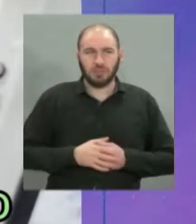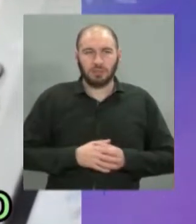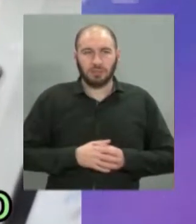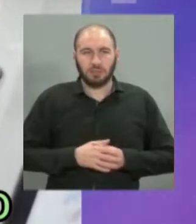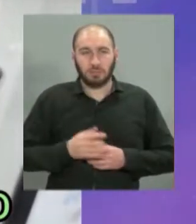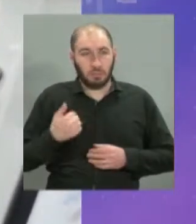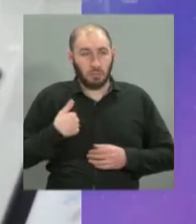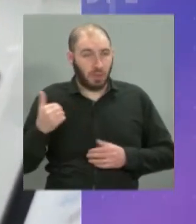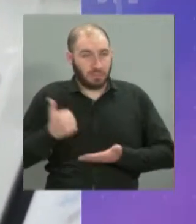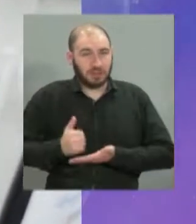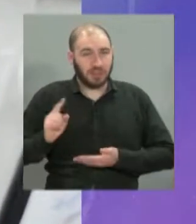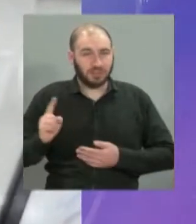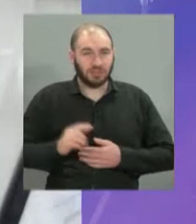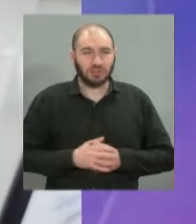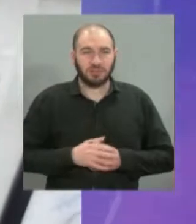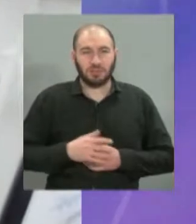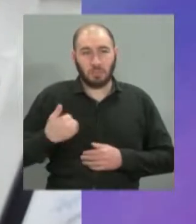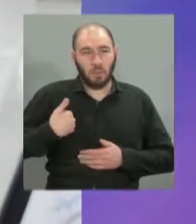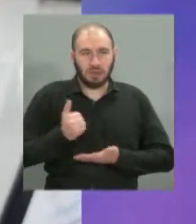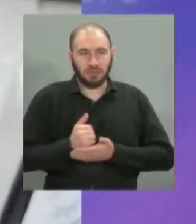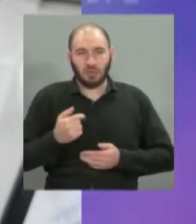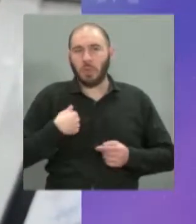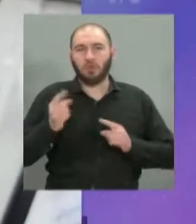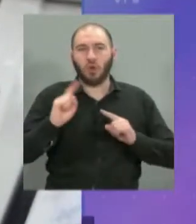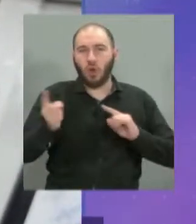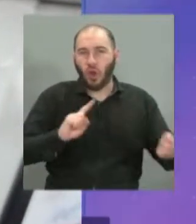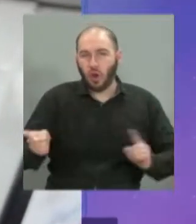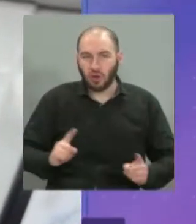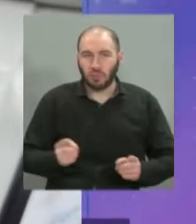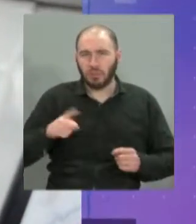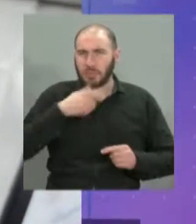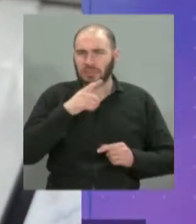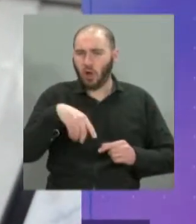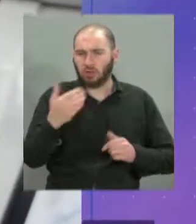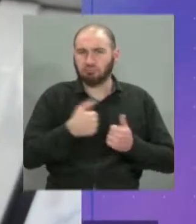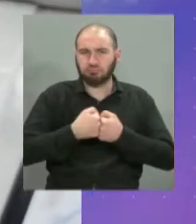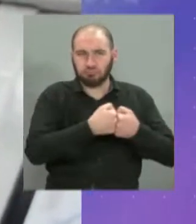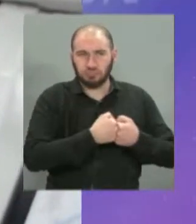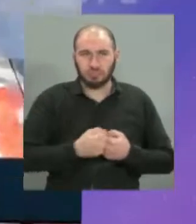está mal. ¿Cómo? Bueno, por él no y por él no, pero los demás me parece que estamos de acuerdo.